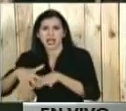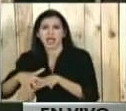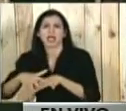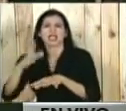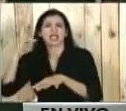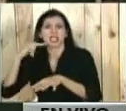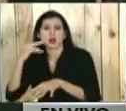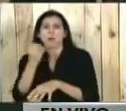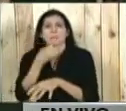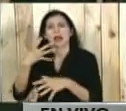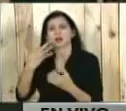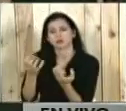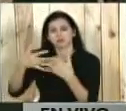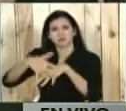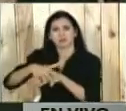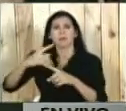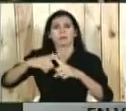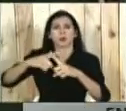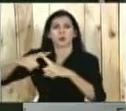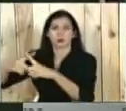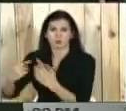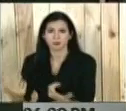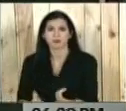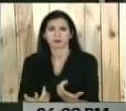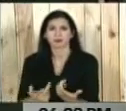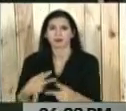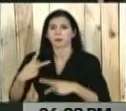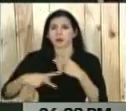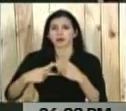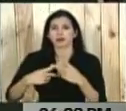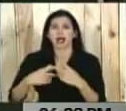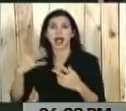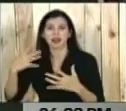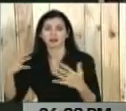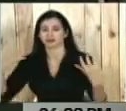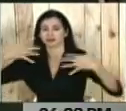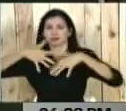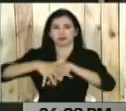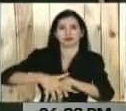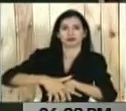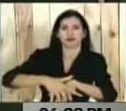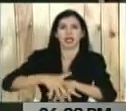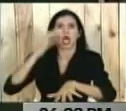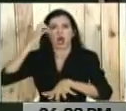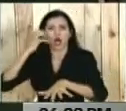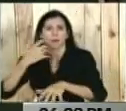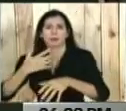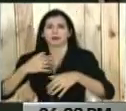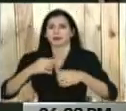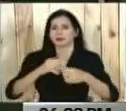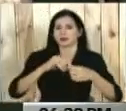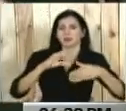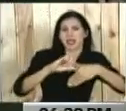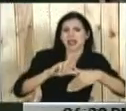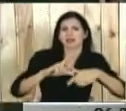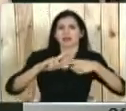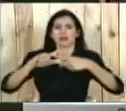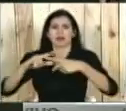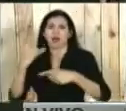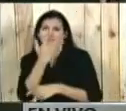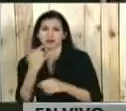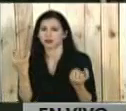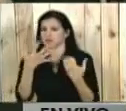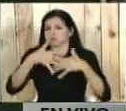Nosotros somos en esencia un proceso de mestizaje, de fusión, de ritmos, culturas, formas de ser,